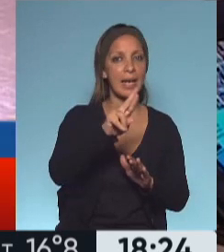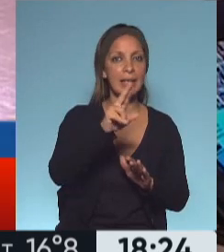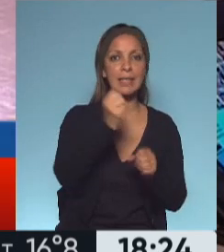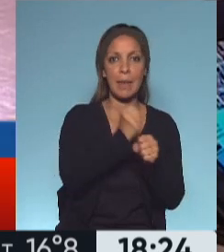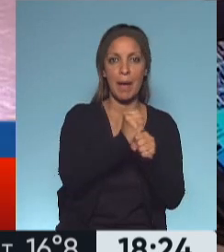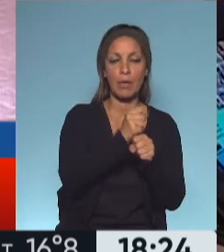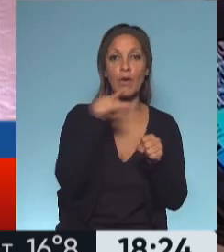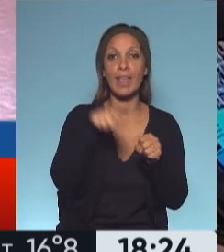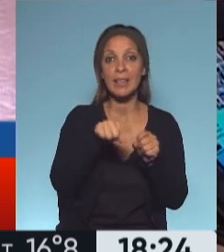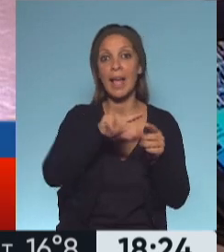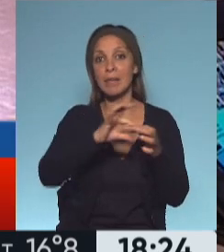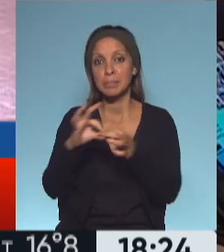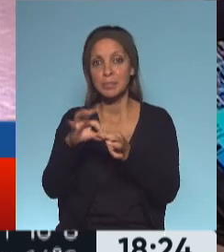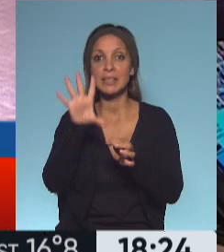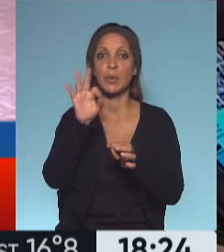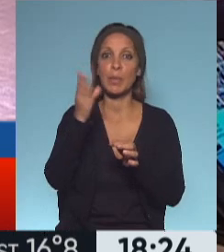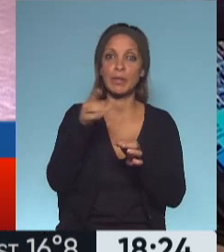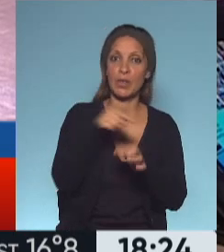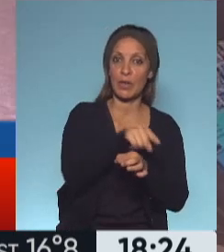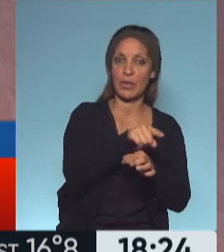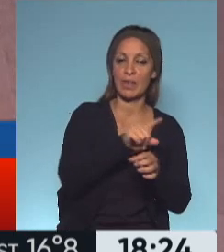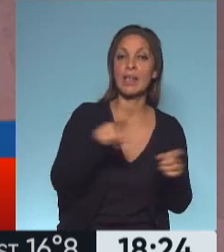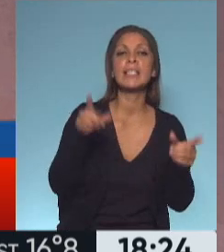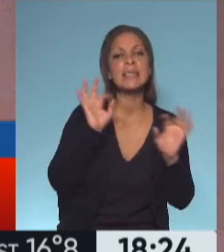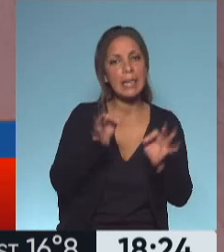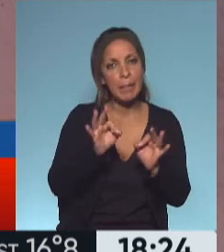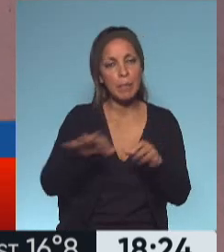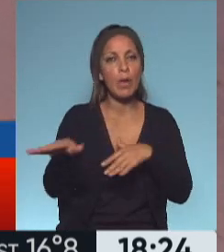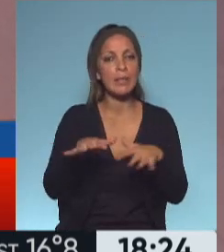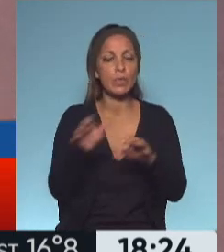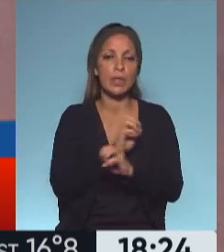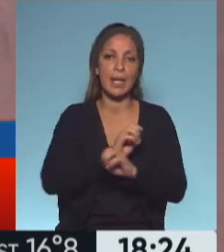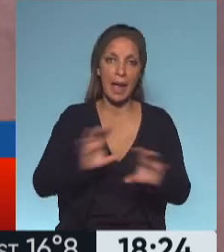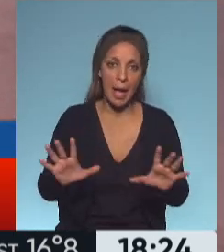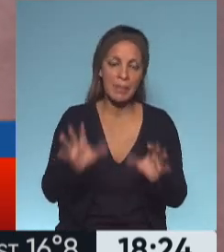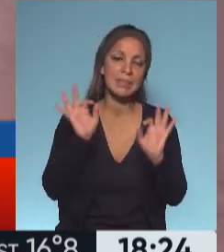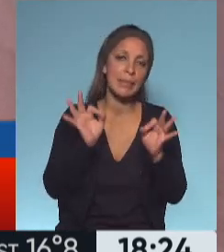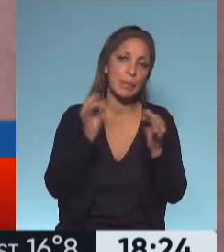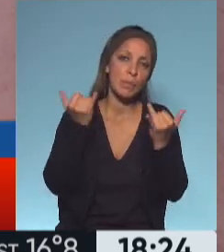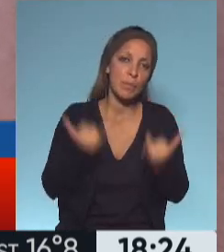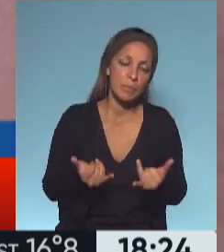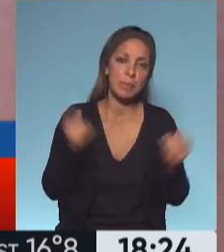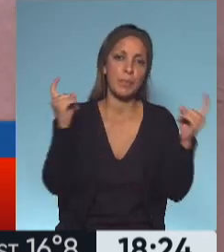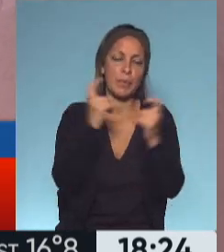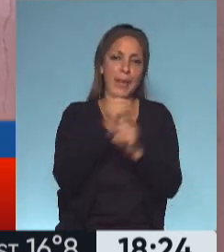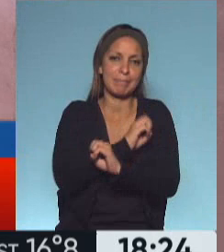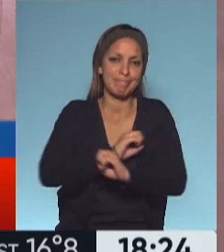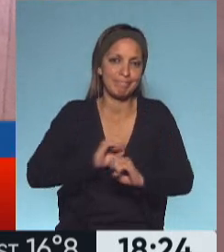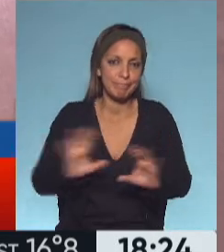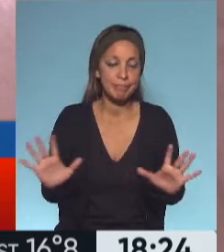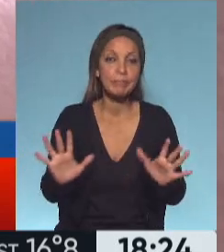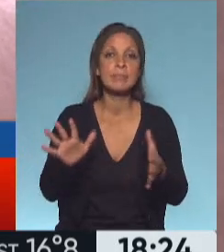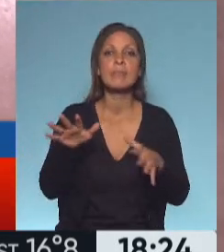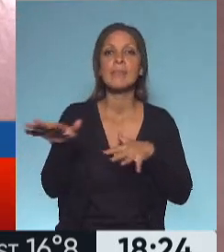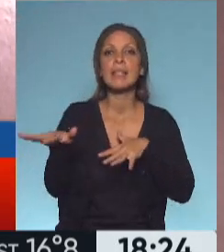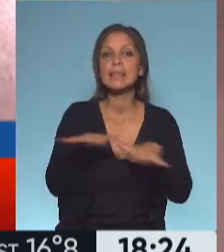es suficiente, está claro que la situación social es crítica, todos los han descrito, está claro que hay un problema serio en lo que hace a la situación